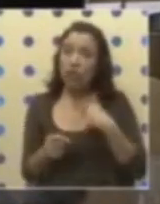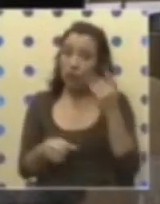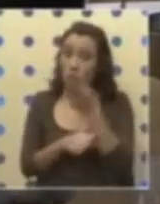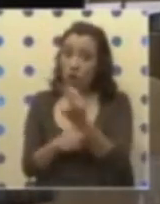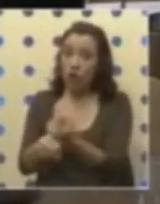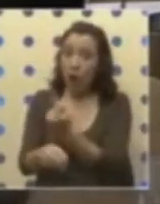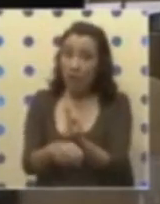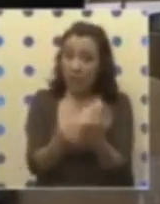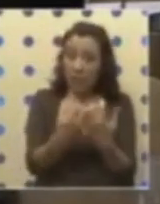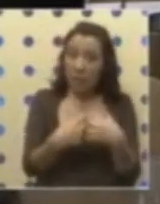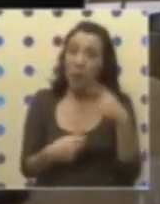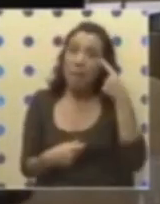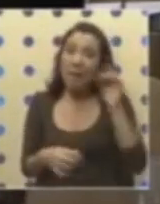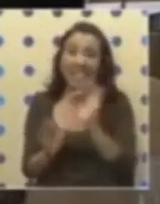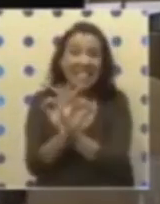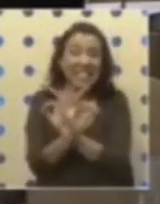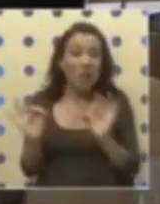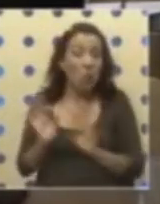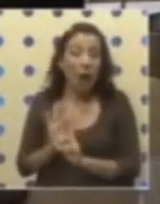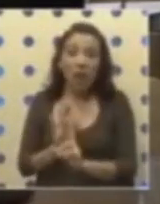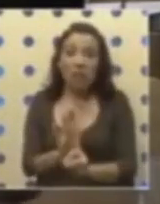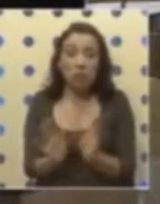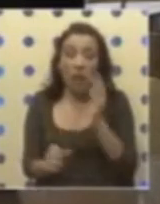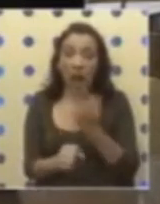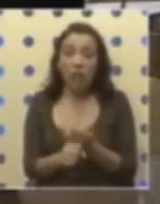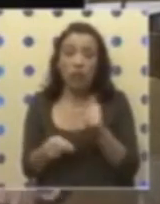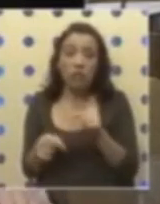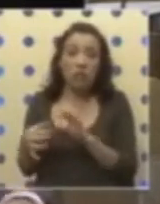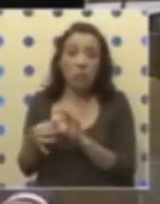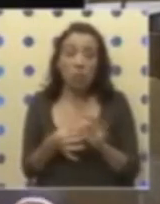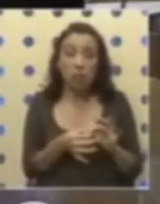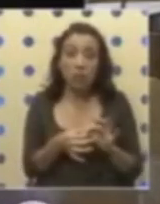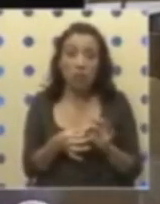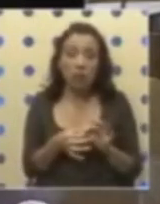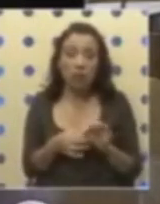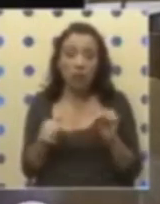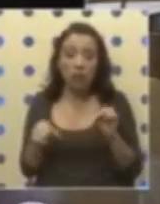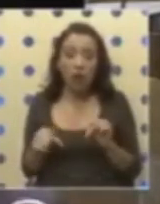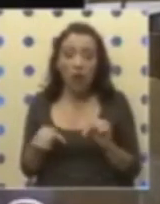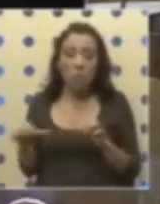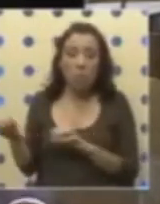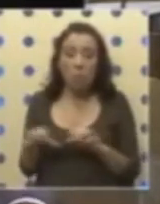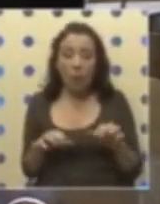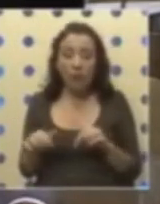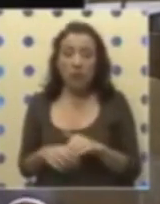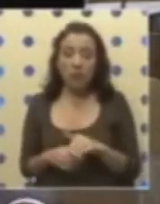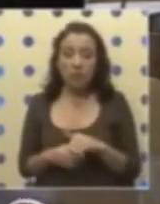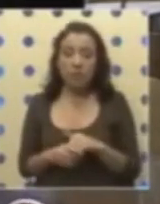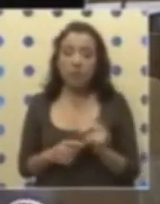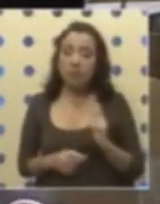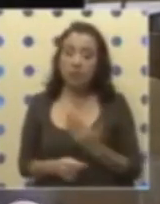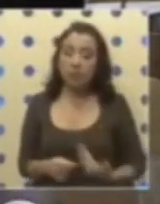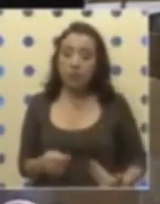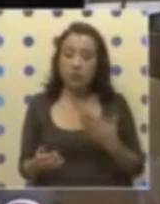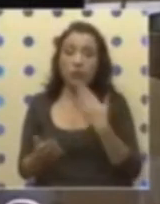conversaciones con la industria, sin embargo, ningún resultado han tenido y esa es la razón por la cual hoy día se han movilizado. Por eso, señor presidente,